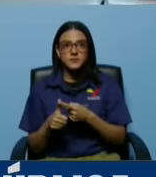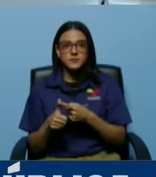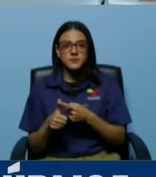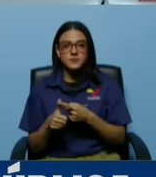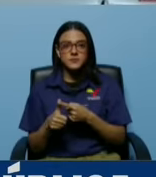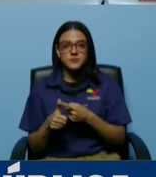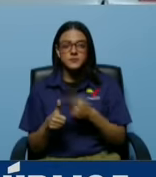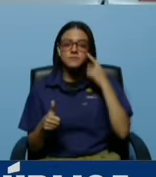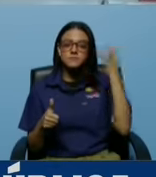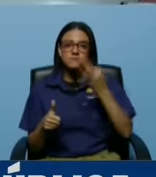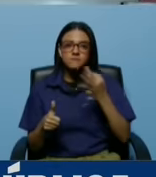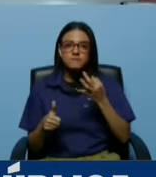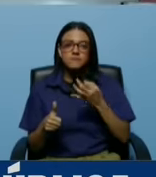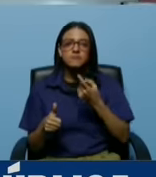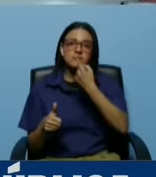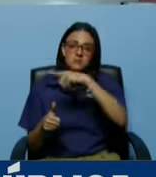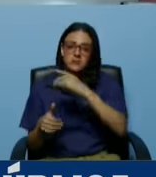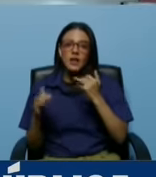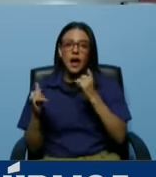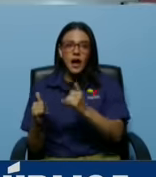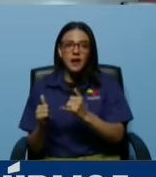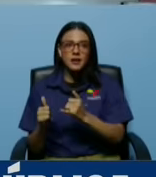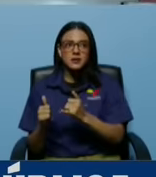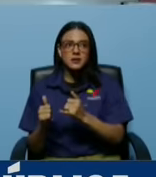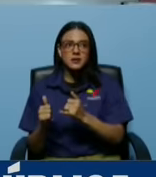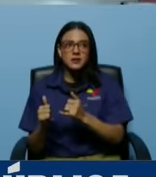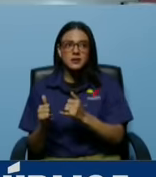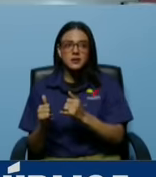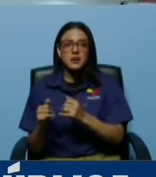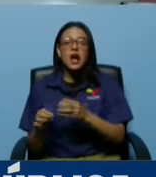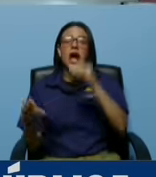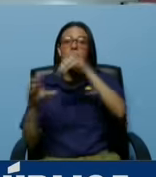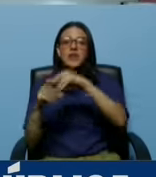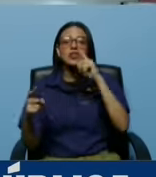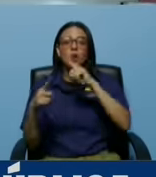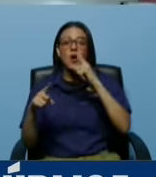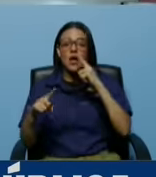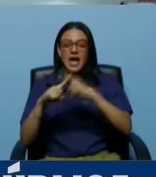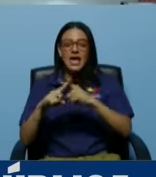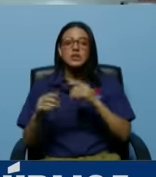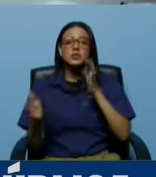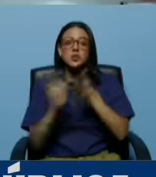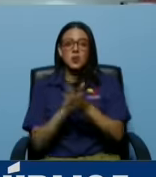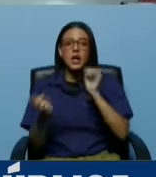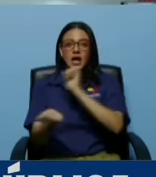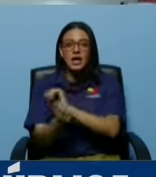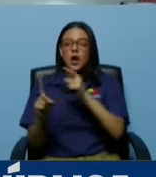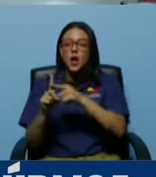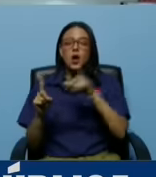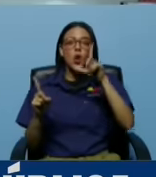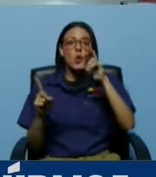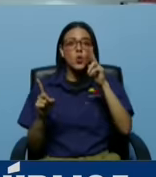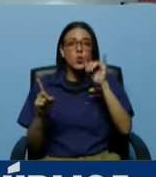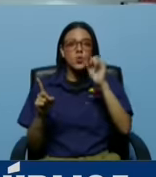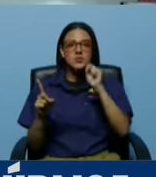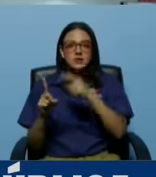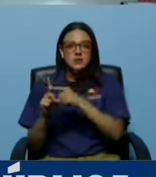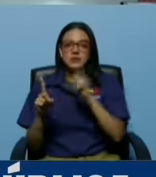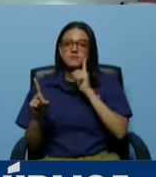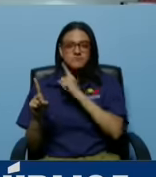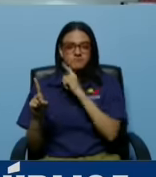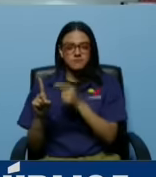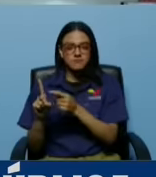Tiene que ver con un PRAN del Rodeo 2, de nombre Luis Humberto Yáñez